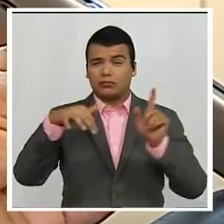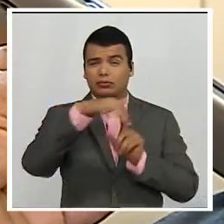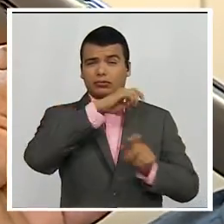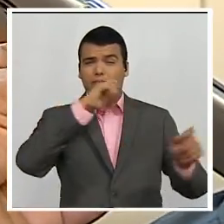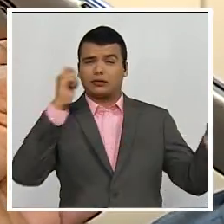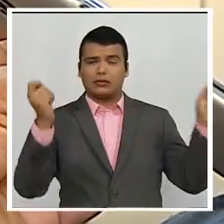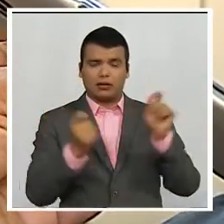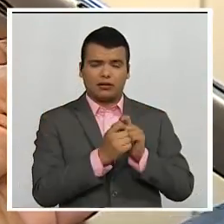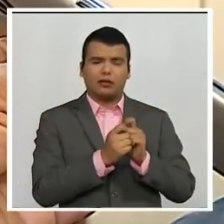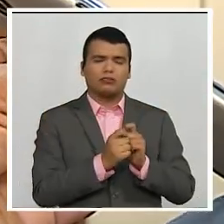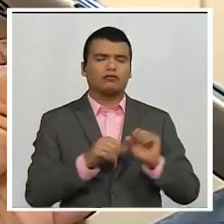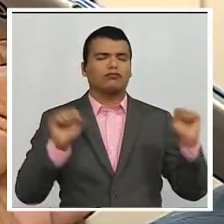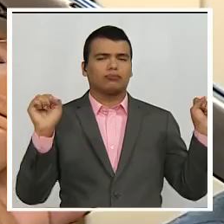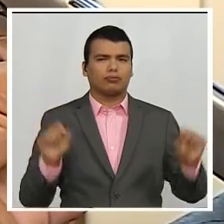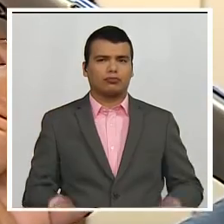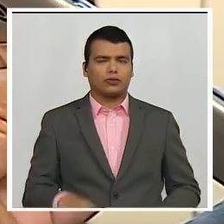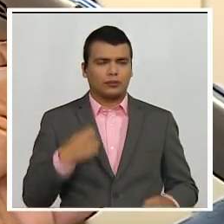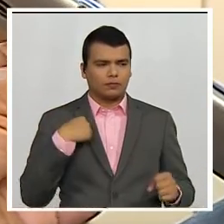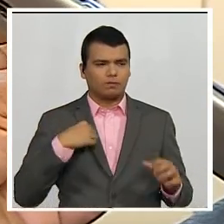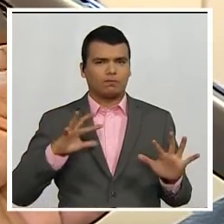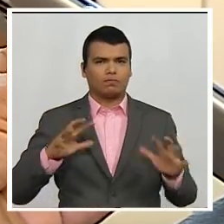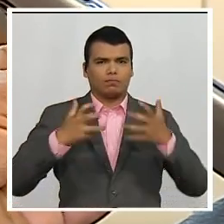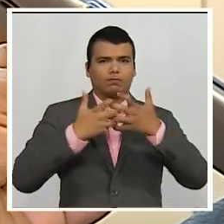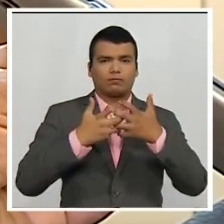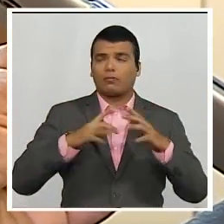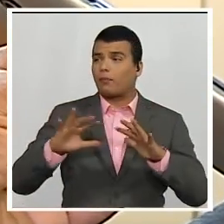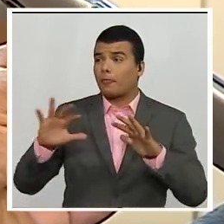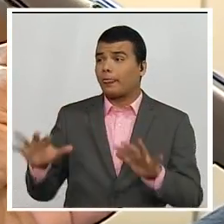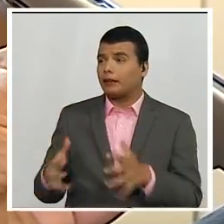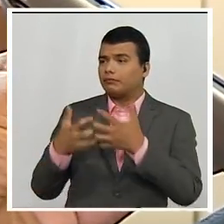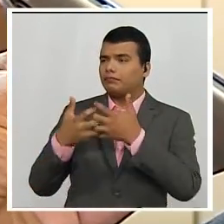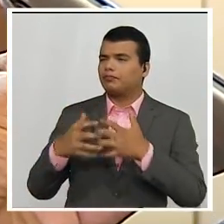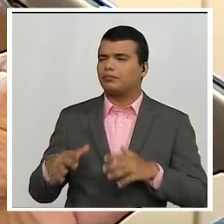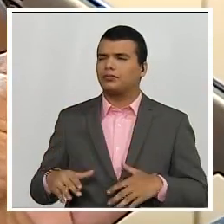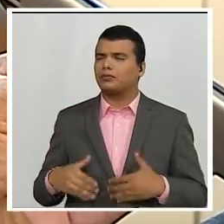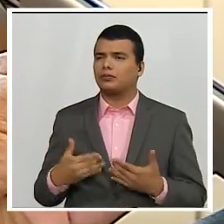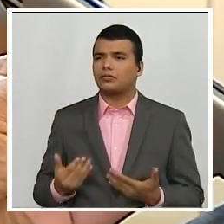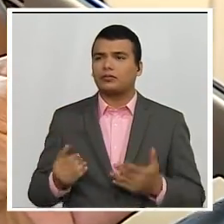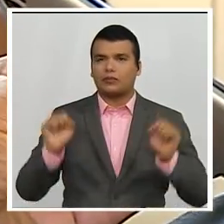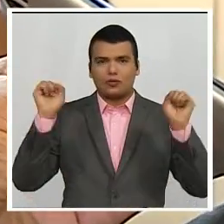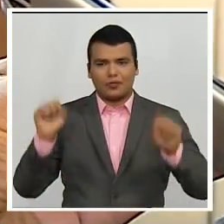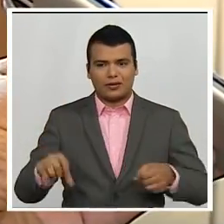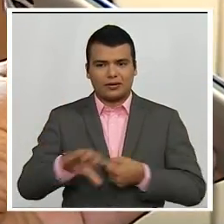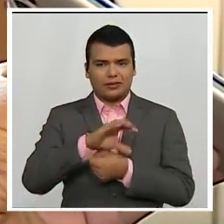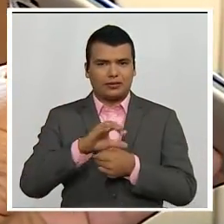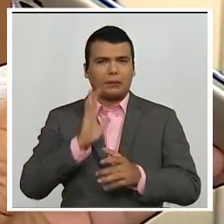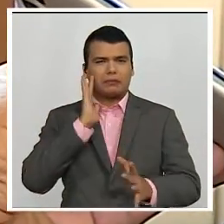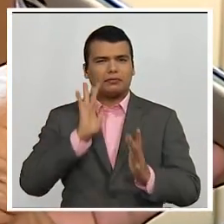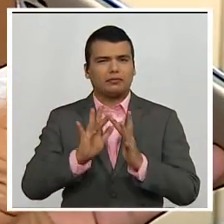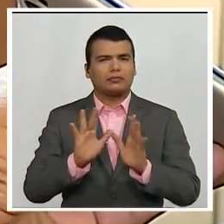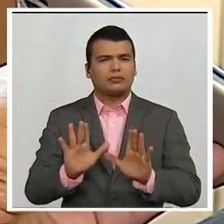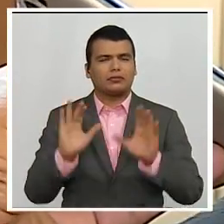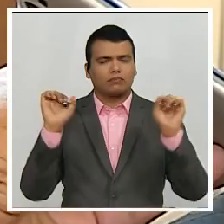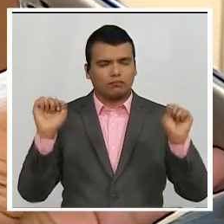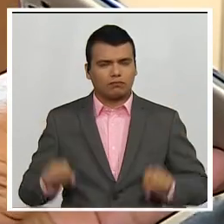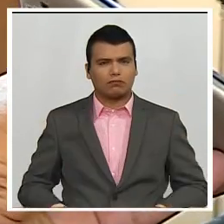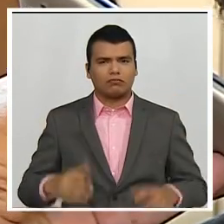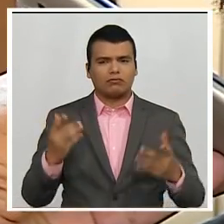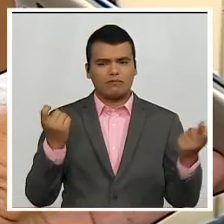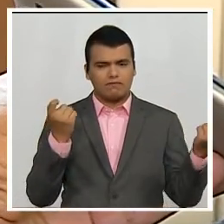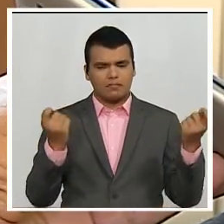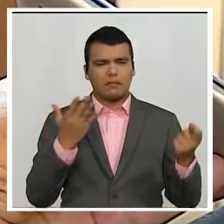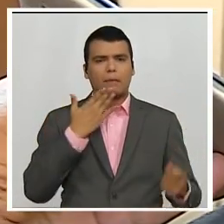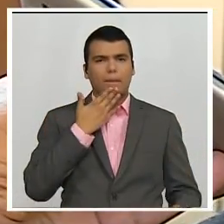adaptación qué significa convertir a la ciudad en de tal forma de que pueda soportar